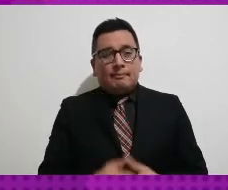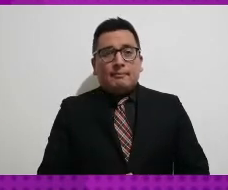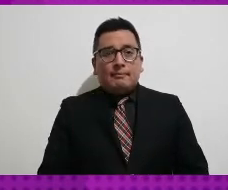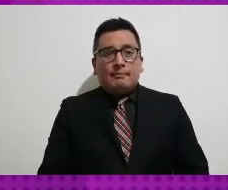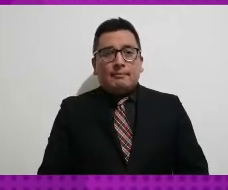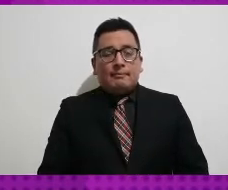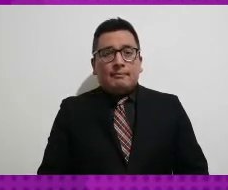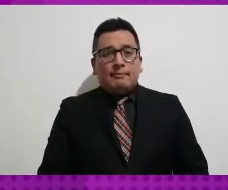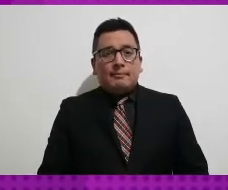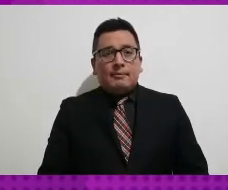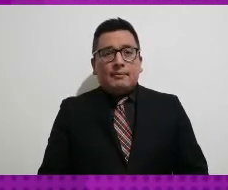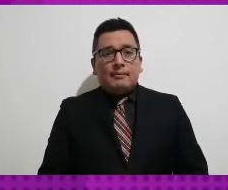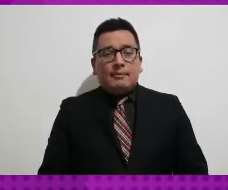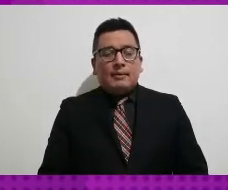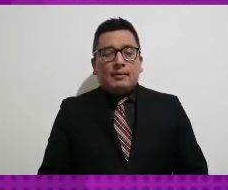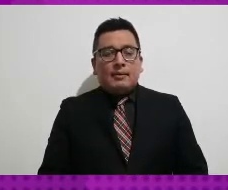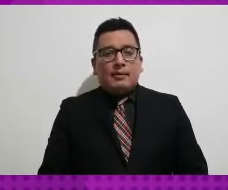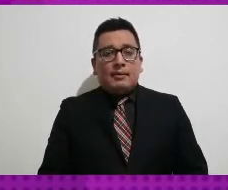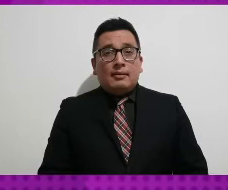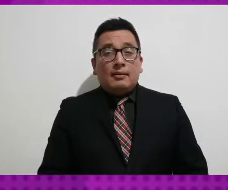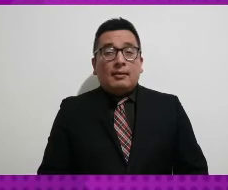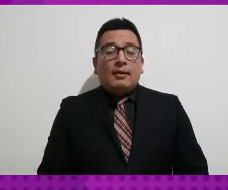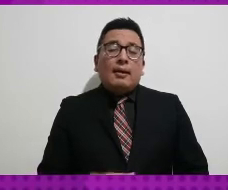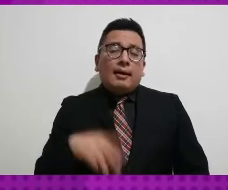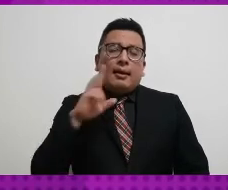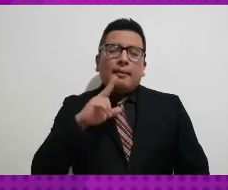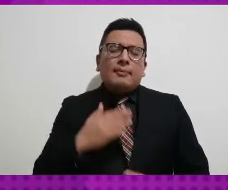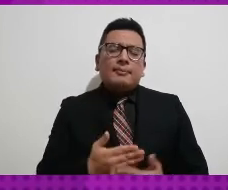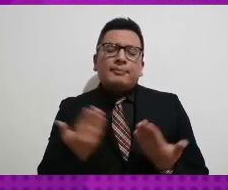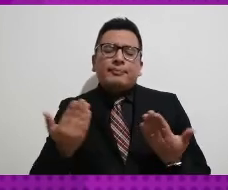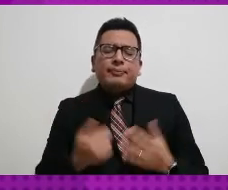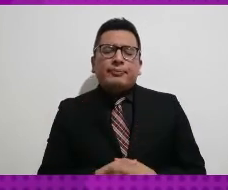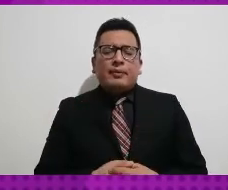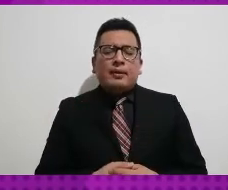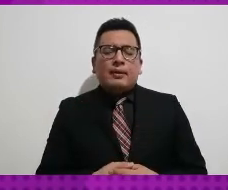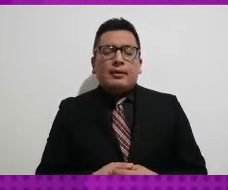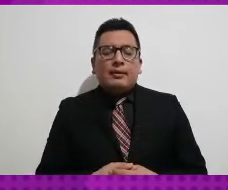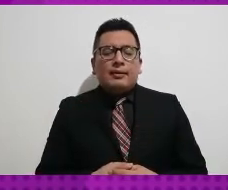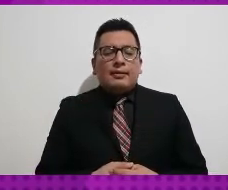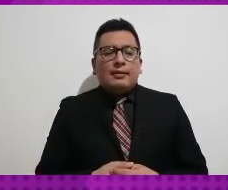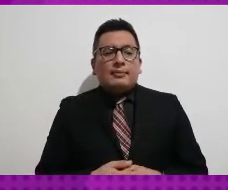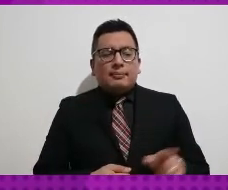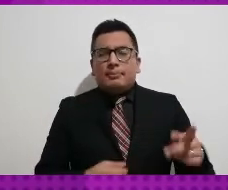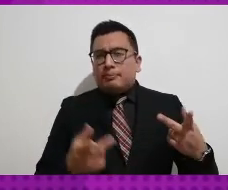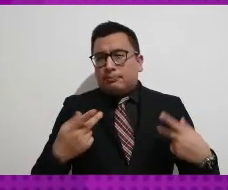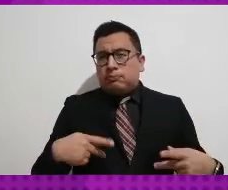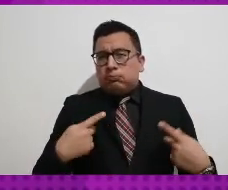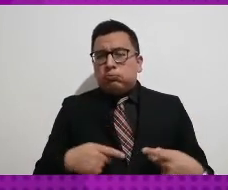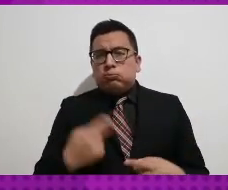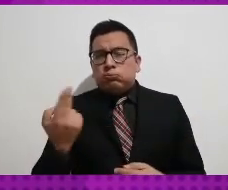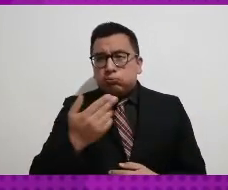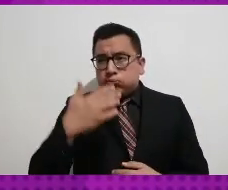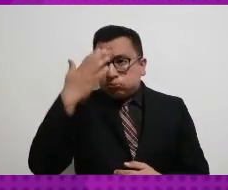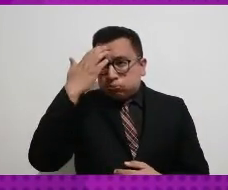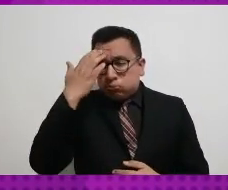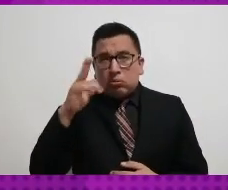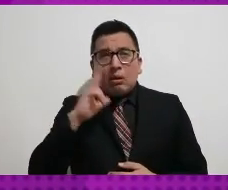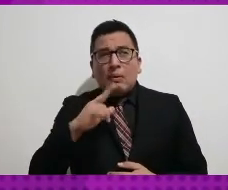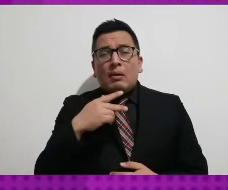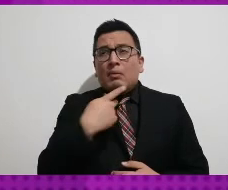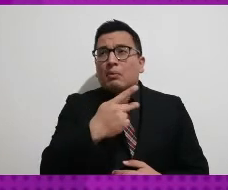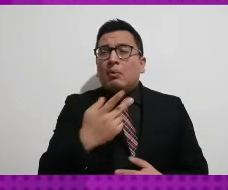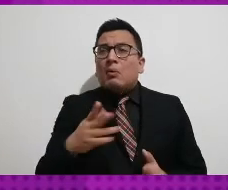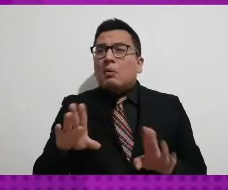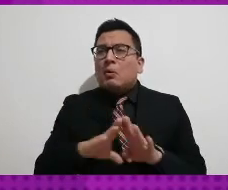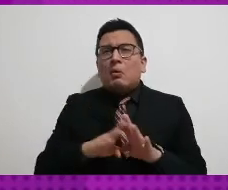Gracias, comisionado presidente. ¿Nos pudieses explicar, para que la ciudadanía conozca, cuál es la ruta para que ellos